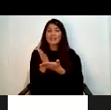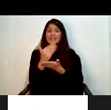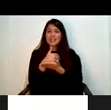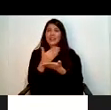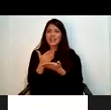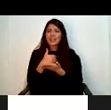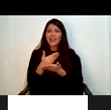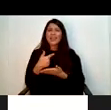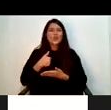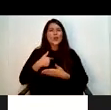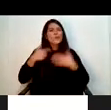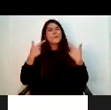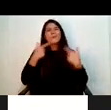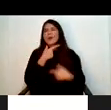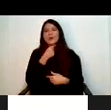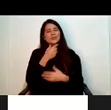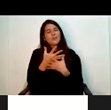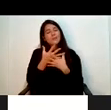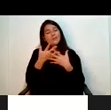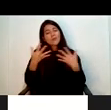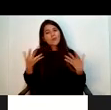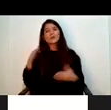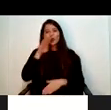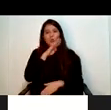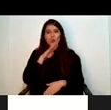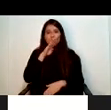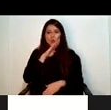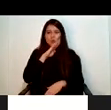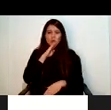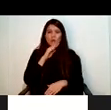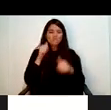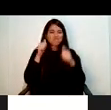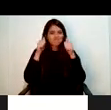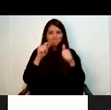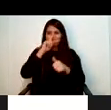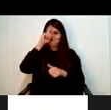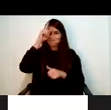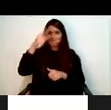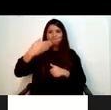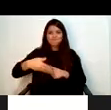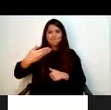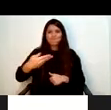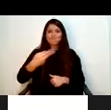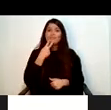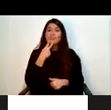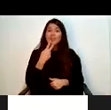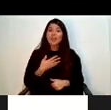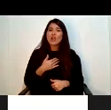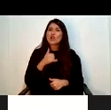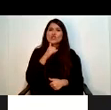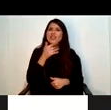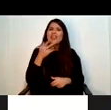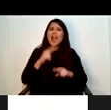muy partidaria y la utilizo habitualmente en mi diario vivir, no sé qué haría sin mis